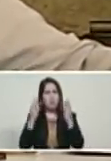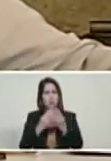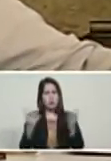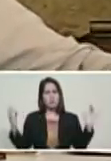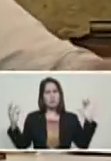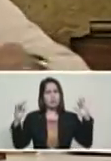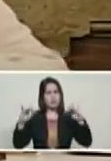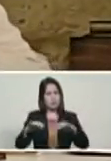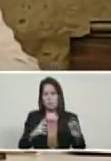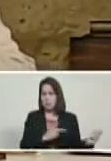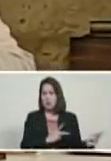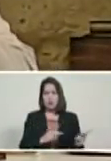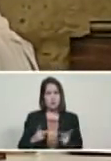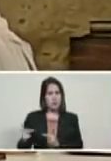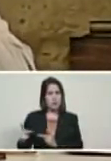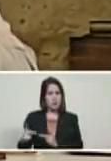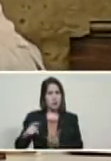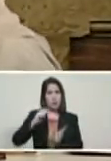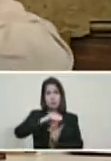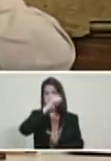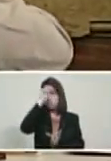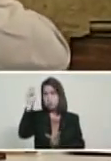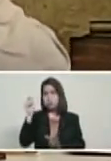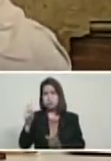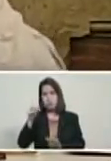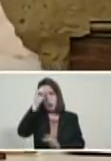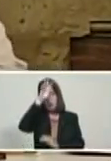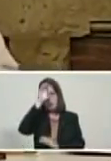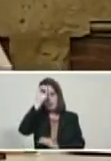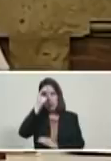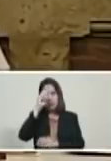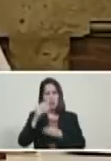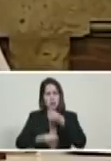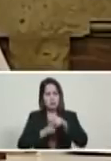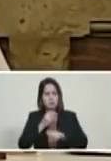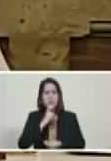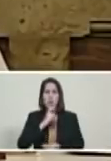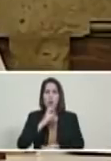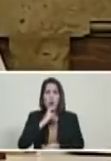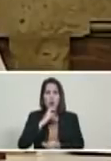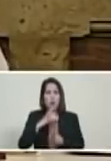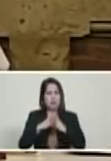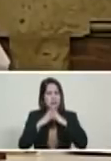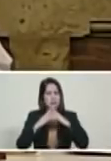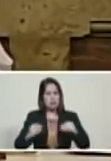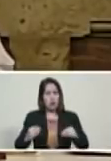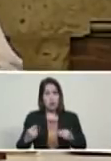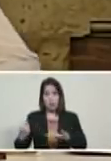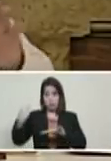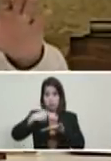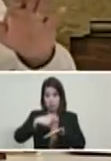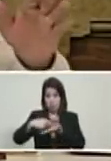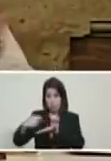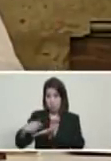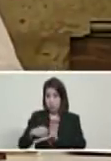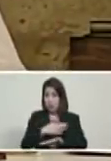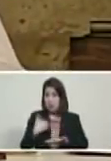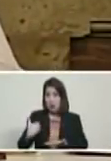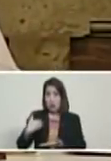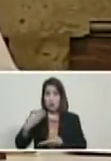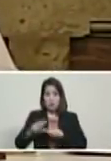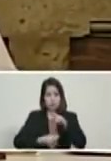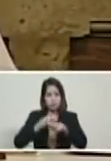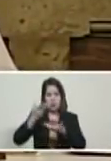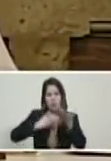Bienvenido para el arco minero del Orinoco y el plan oro, todos los inversionistas del mundo entero,